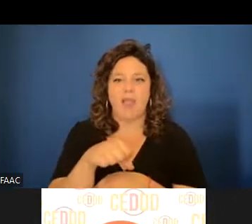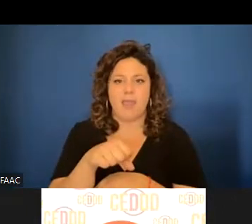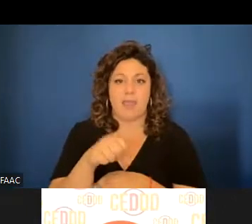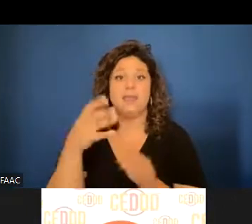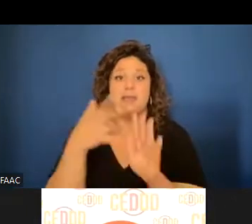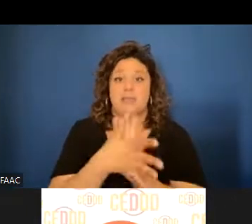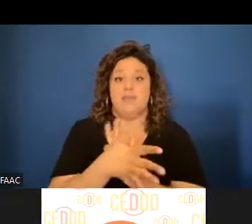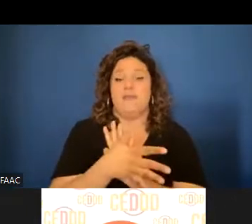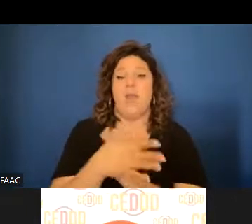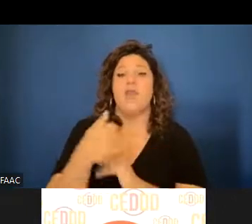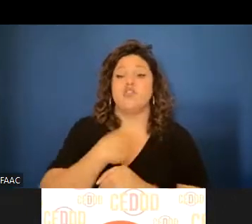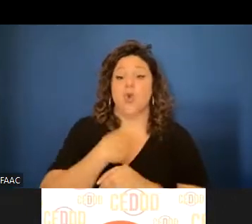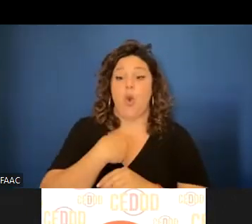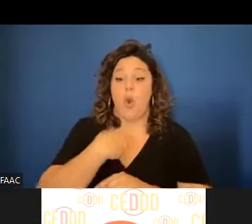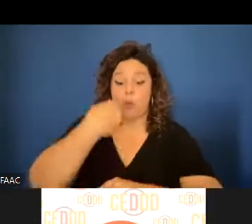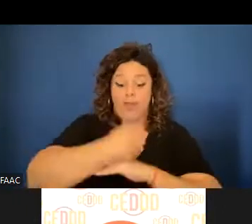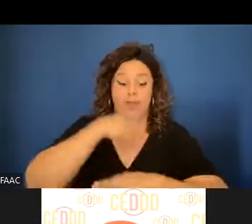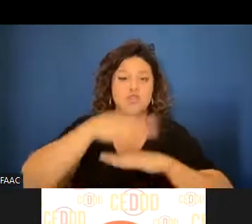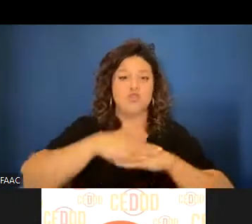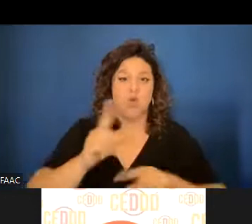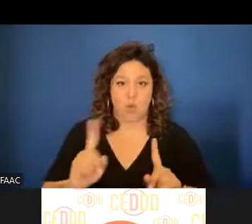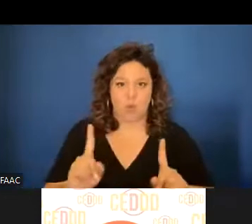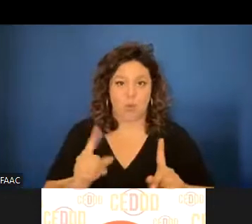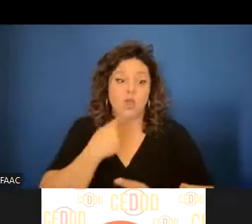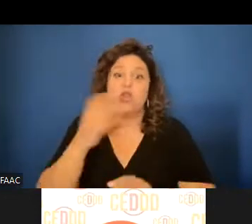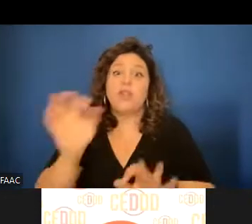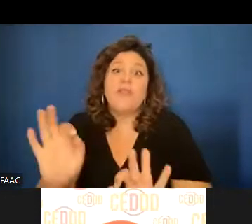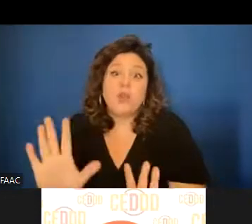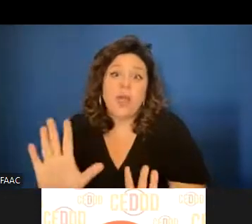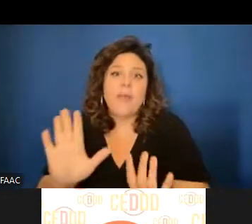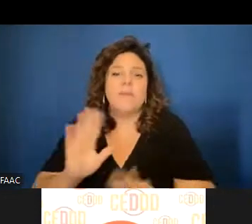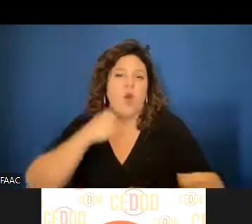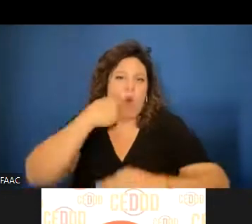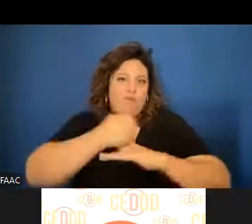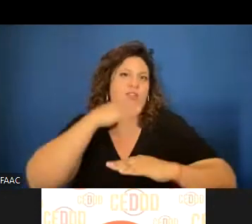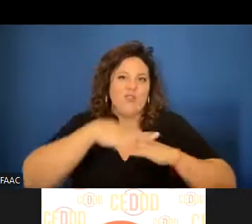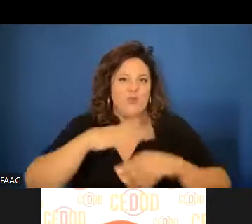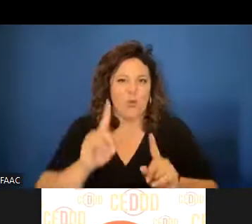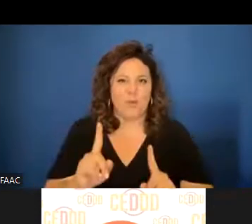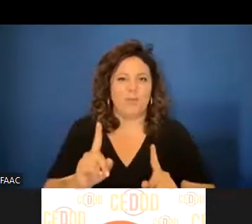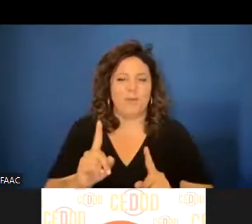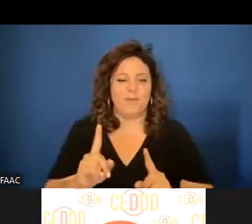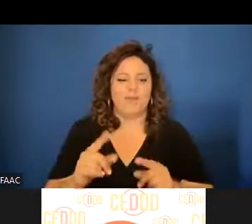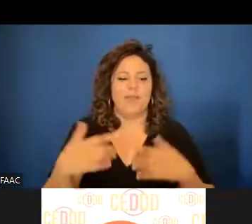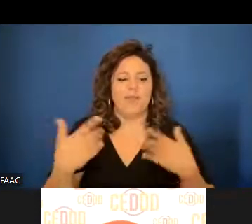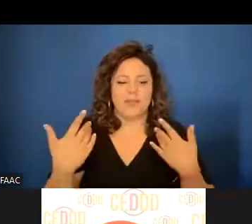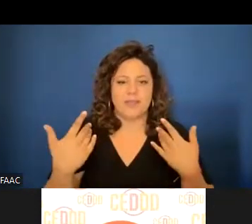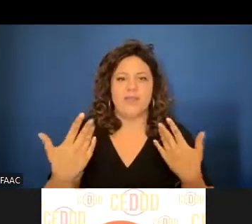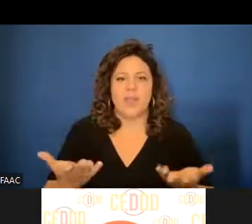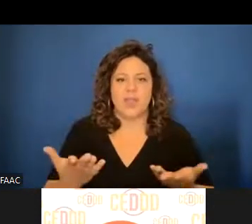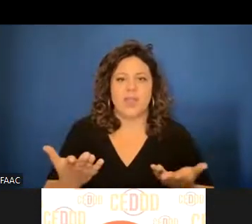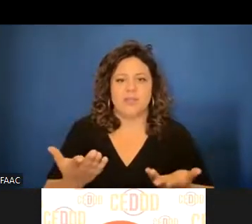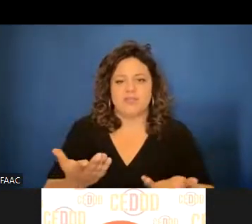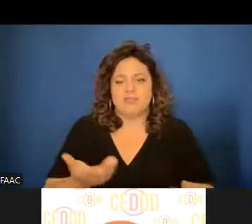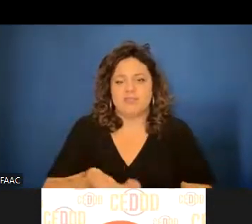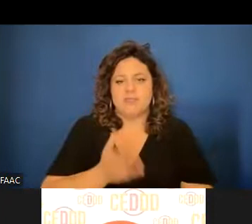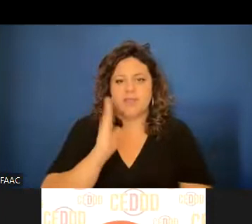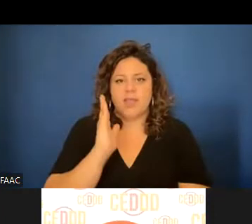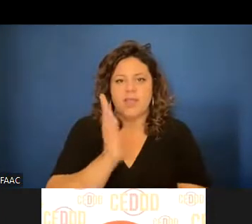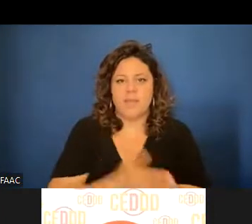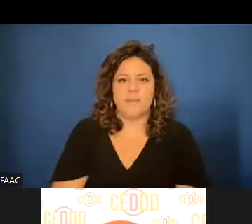Seguros va a misa. Con lo cual es un organismo más que responde relativamente rápido. En caso de que